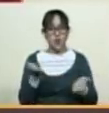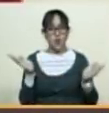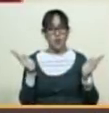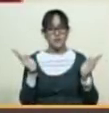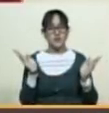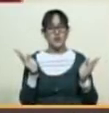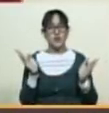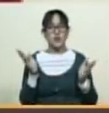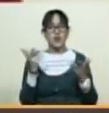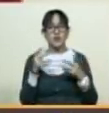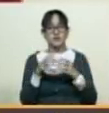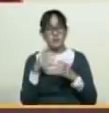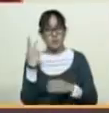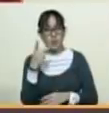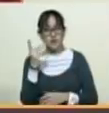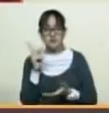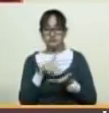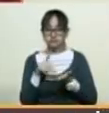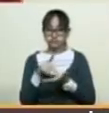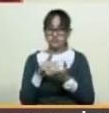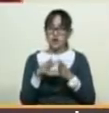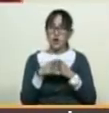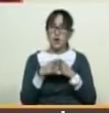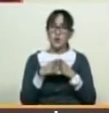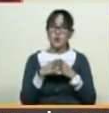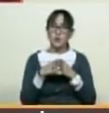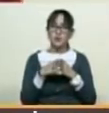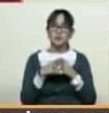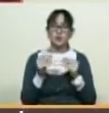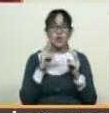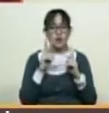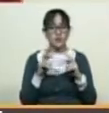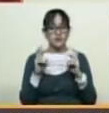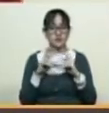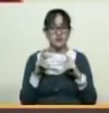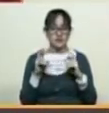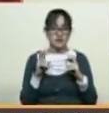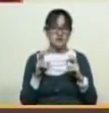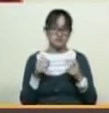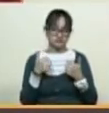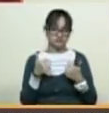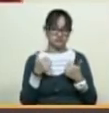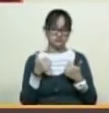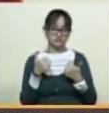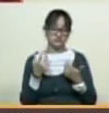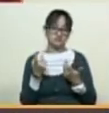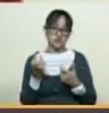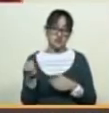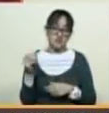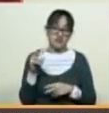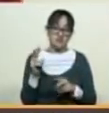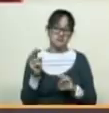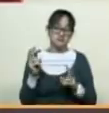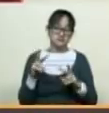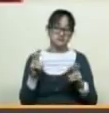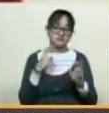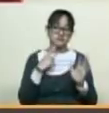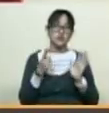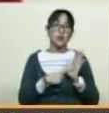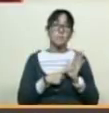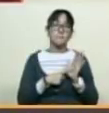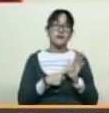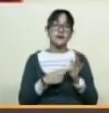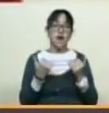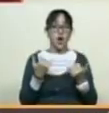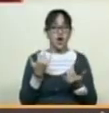organizaciones con fines políticos han asistido a todas las auditorías y por supuesto todavía quedan auditorías por cumplir que están